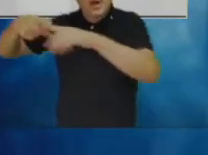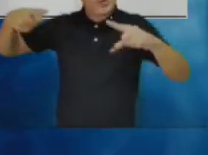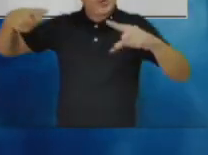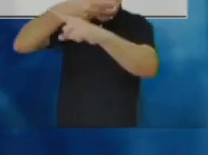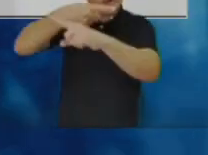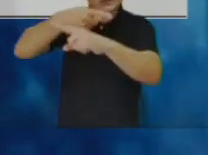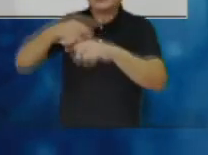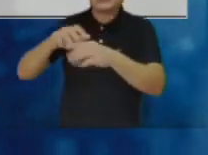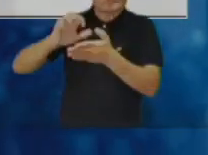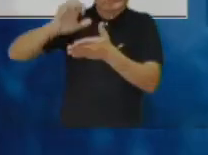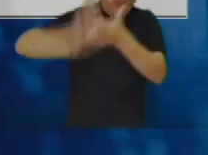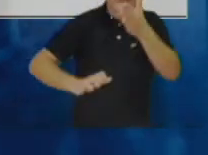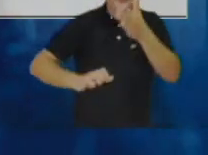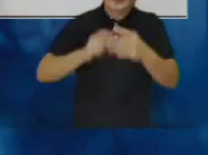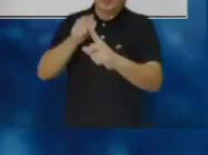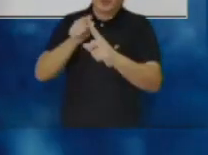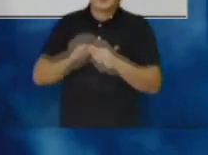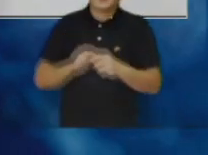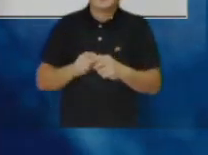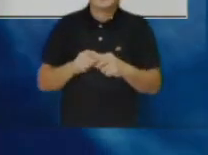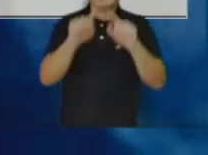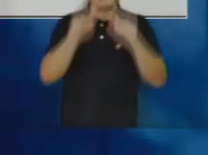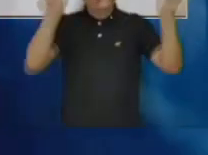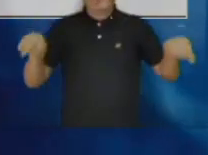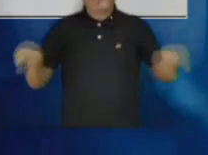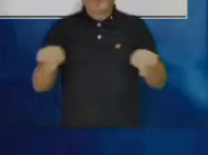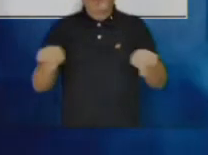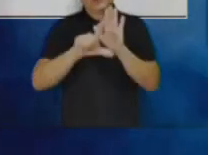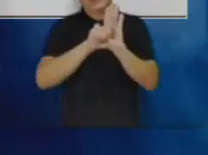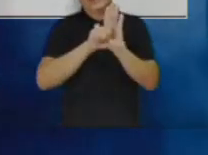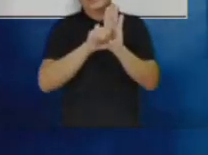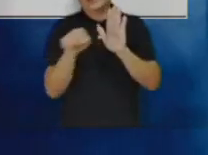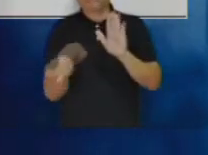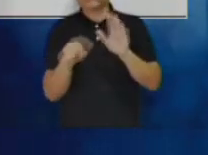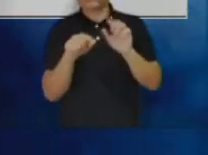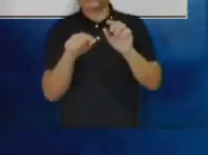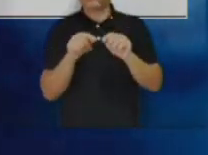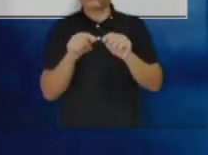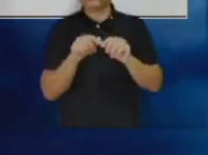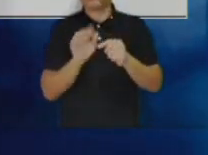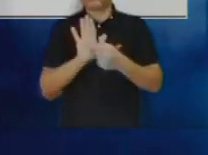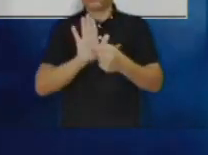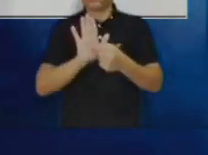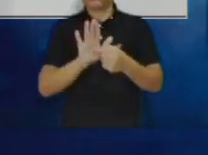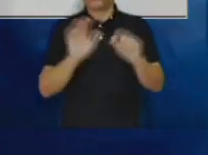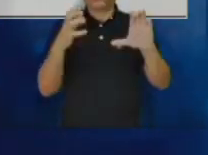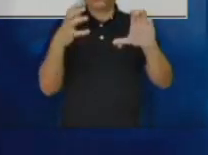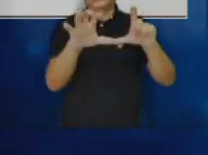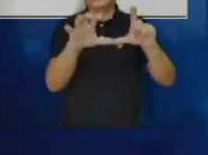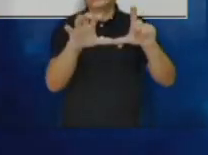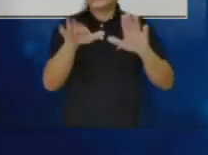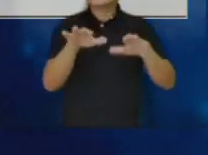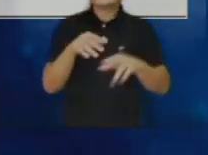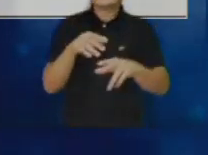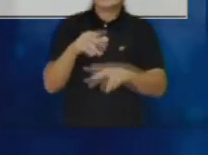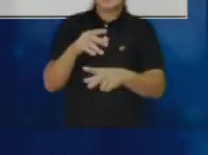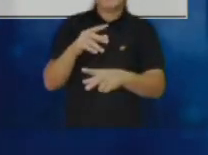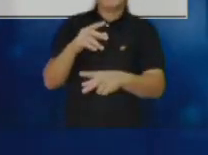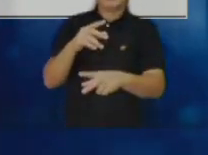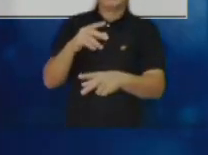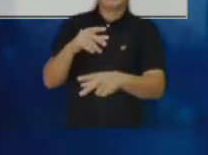explica nuestro marco legal en cuanto que se considera un delito prácticamente